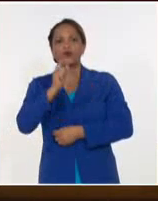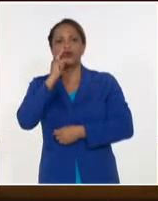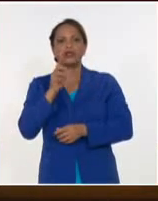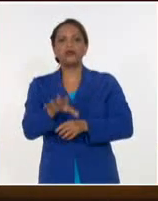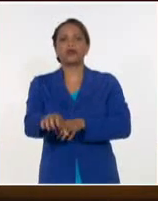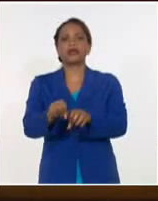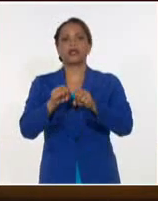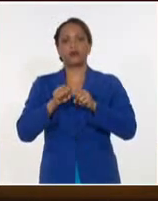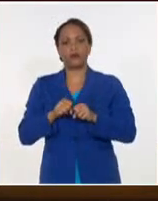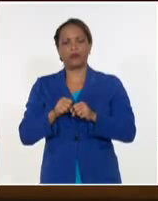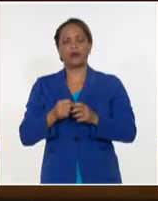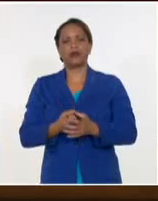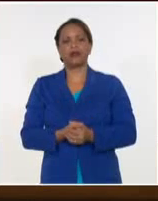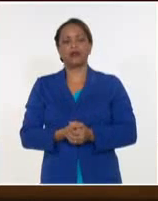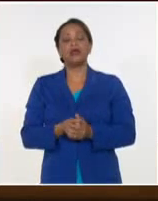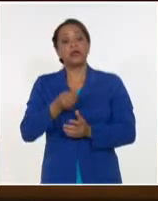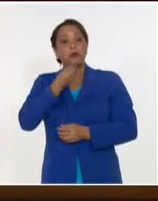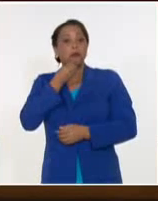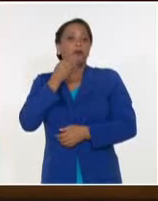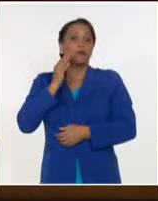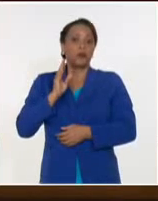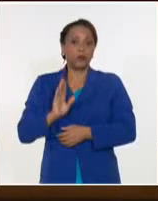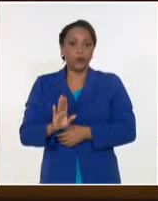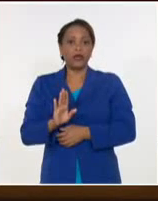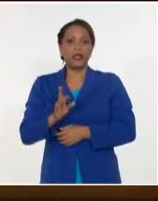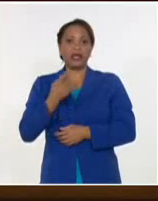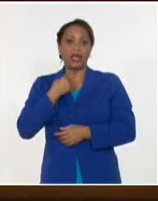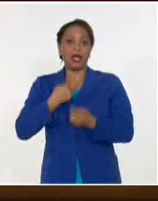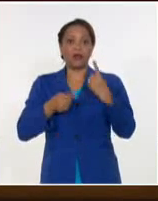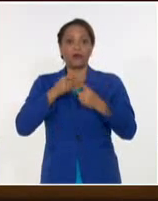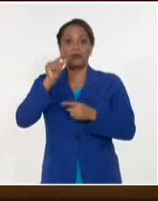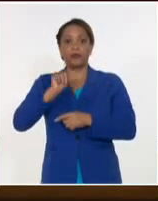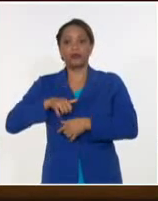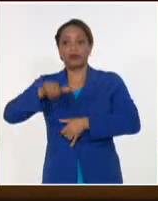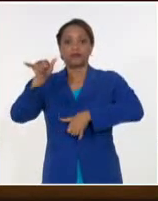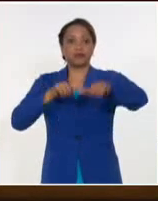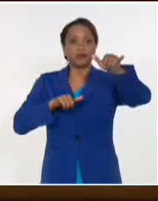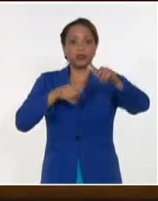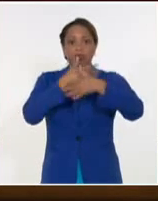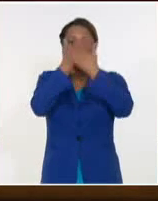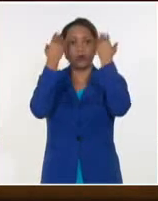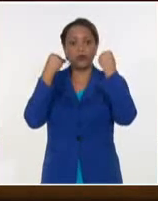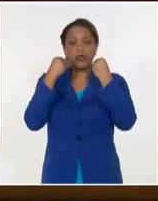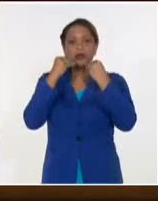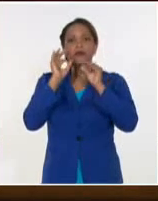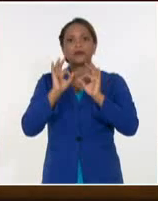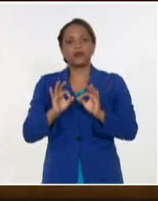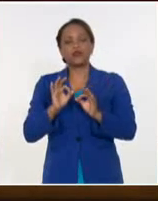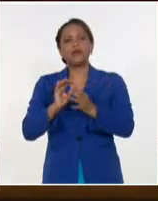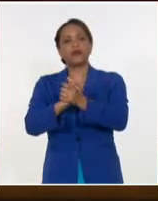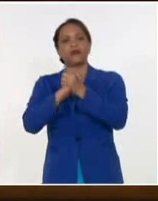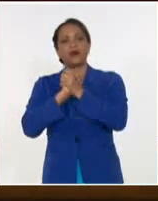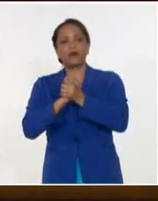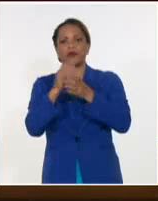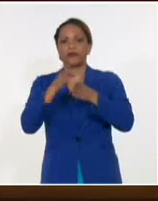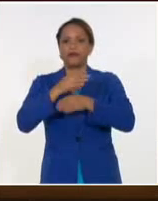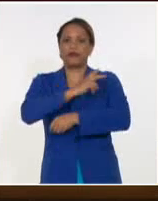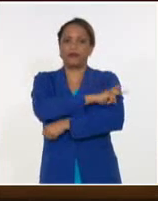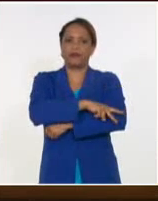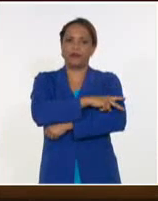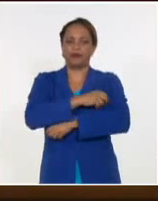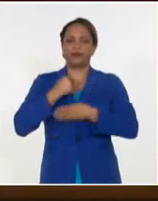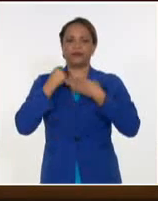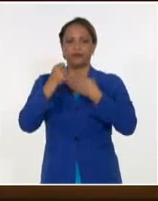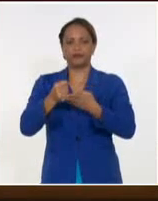recuperar. Y es posible que los que vayan y no olviden nos extiendan la mano. Los que han